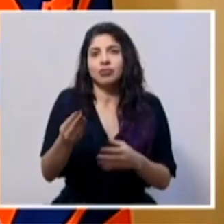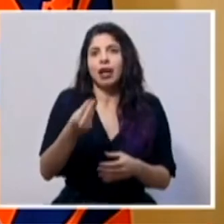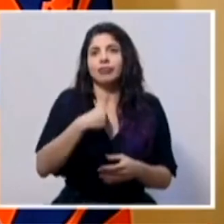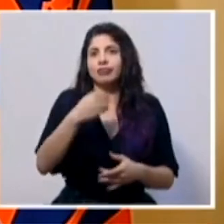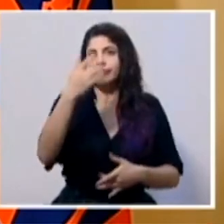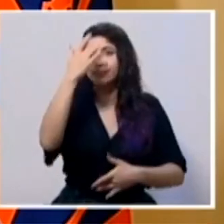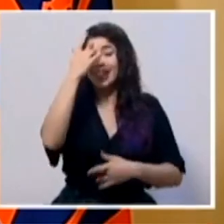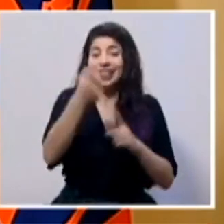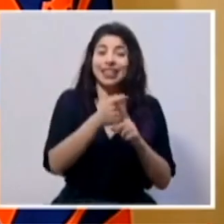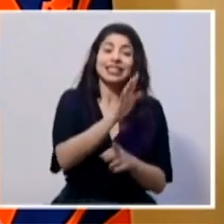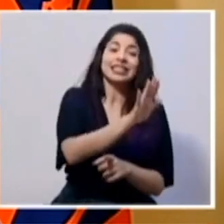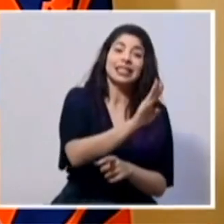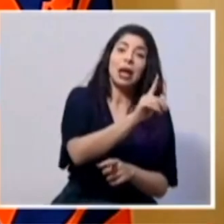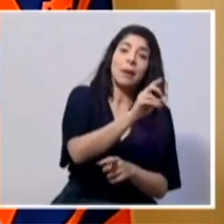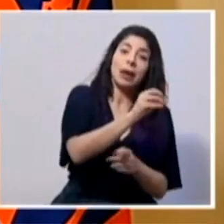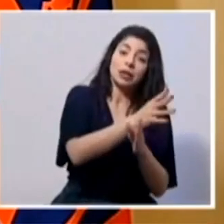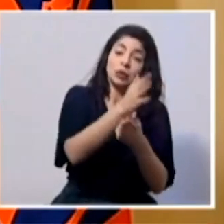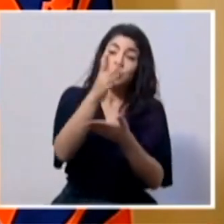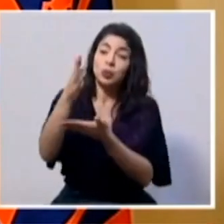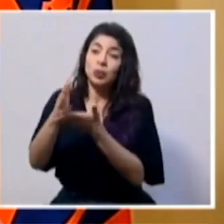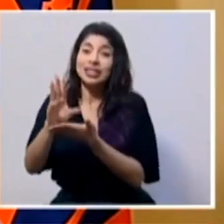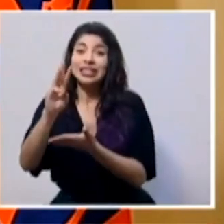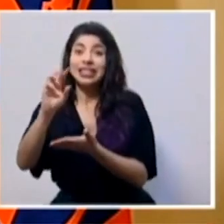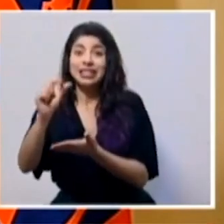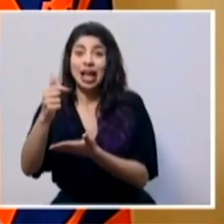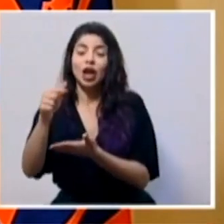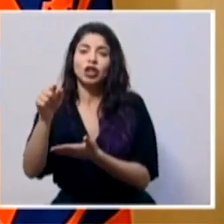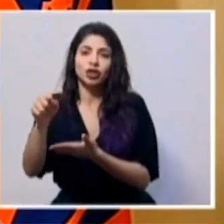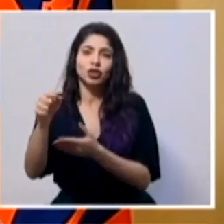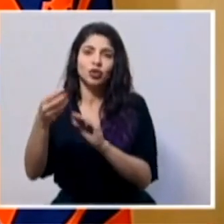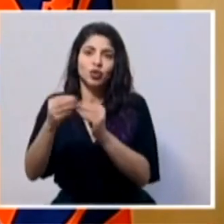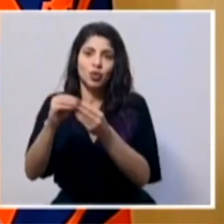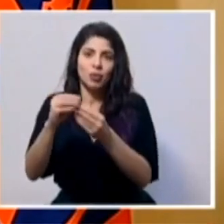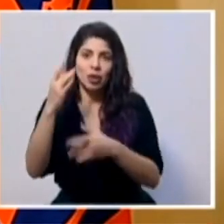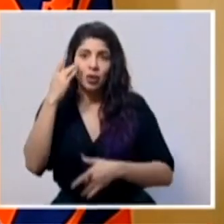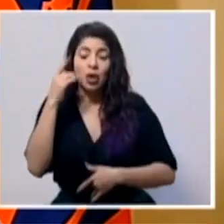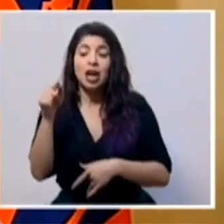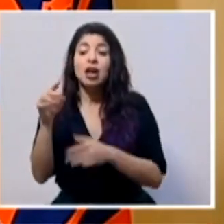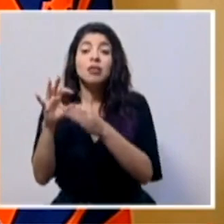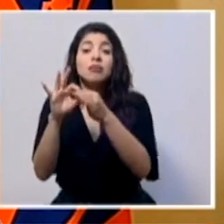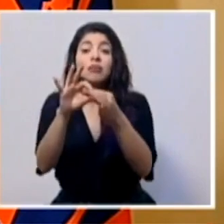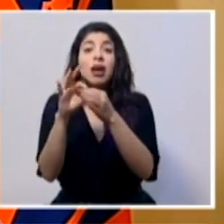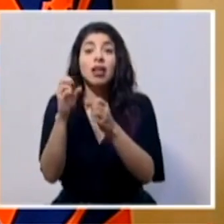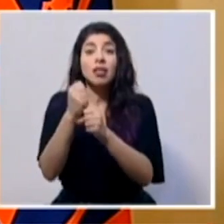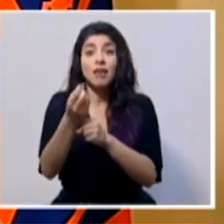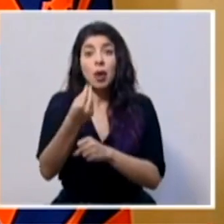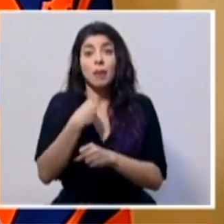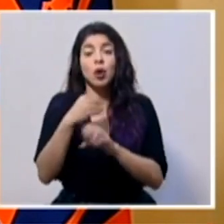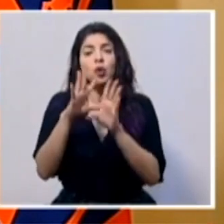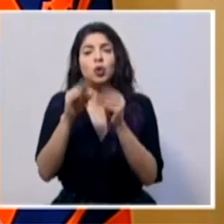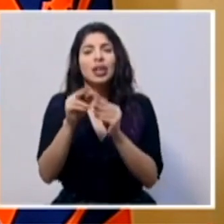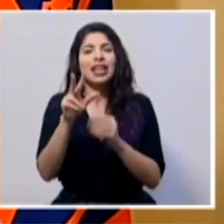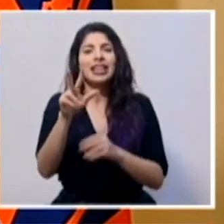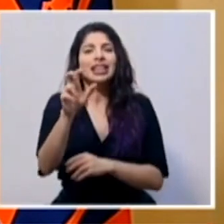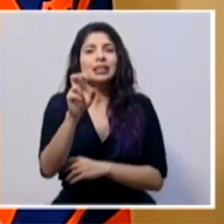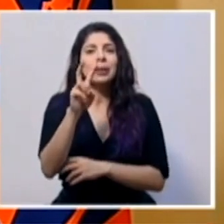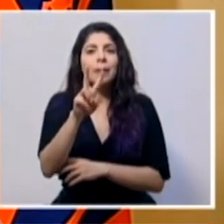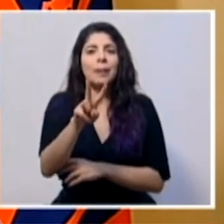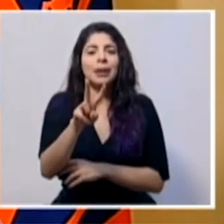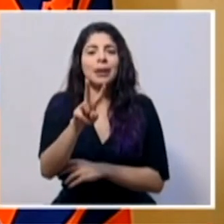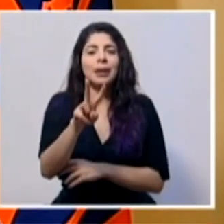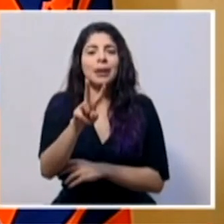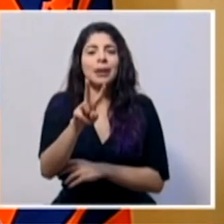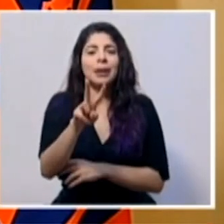es decir, desde el 5 de marzo hasta el 6 de agosto, y se han identificado con nexo laboral un total acumulado de